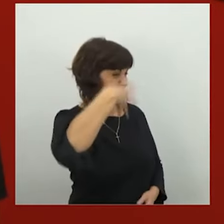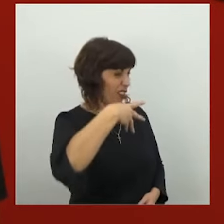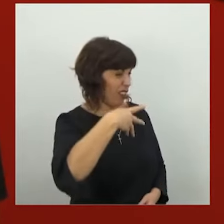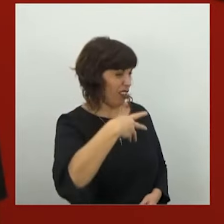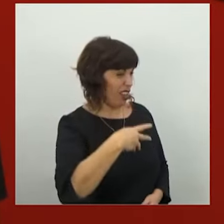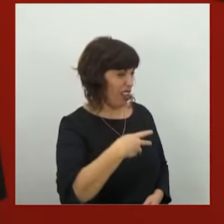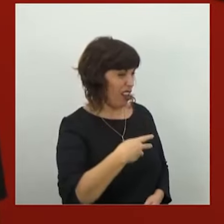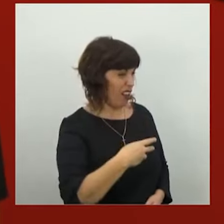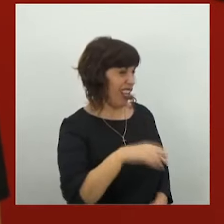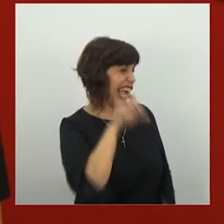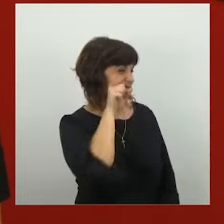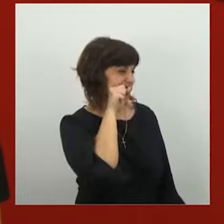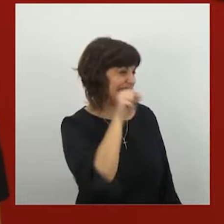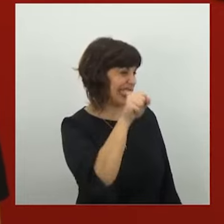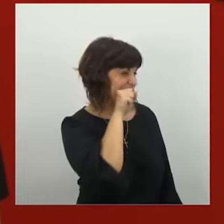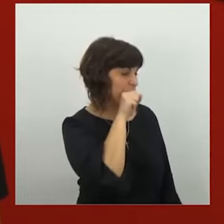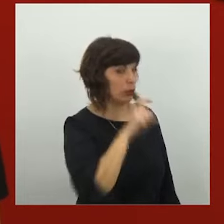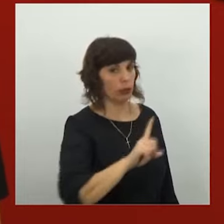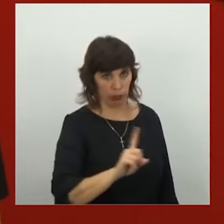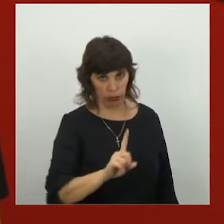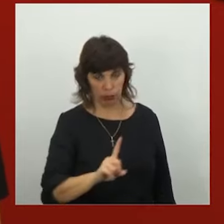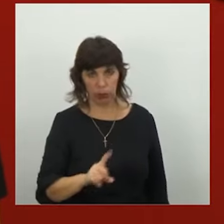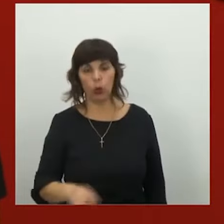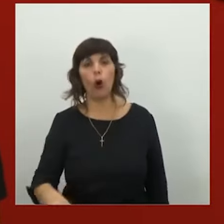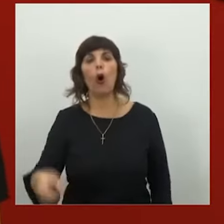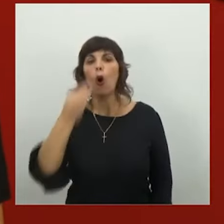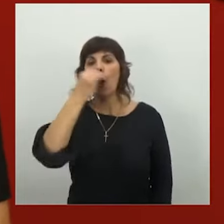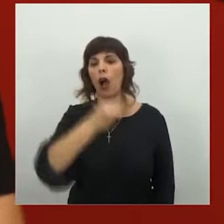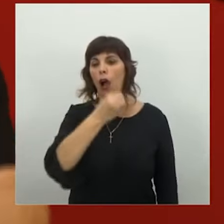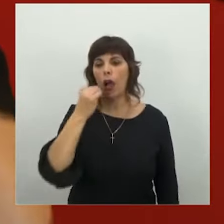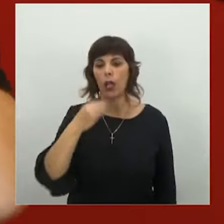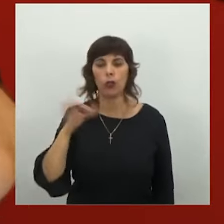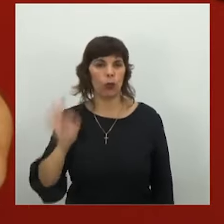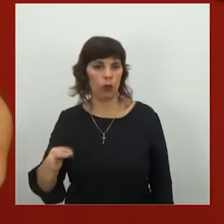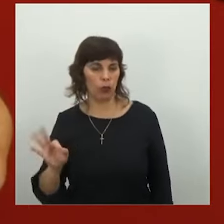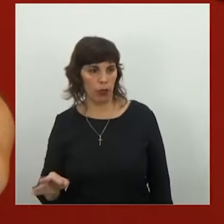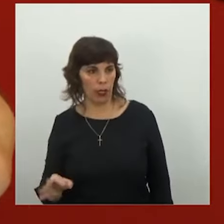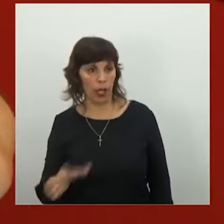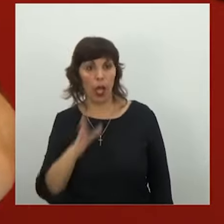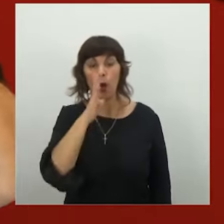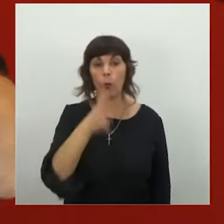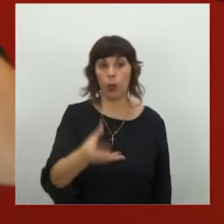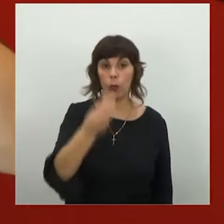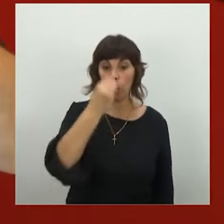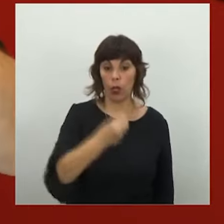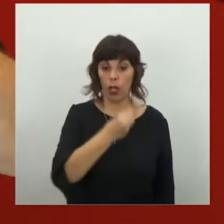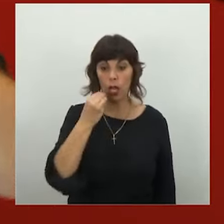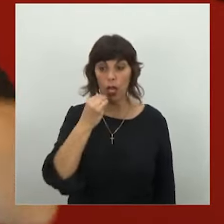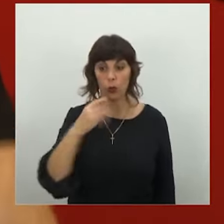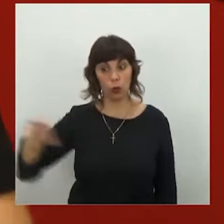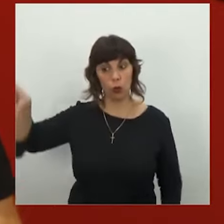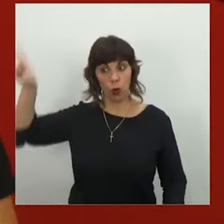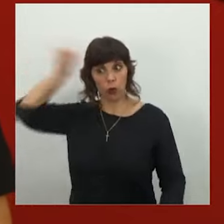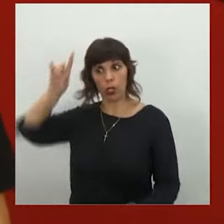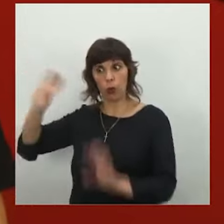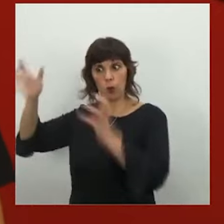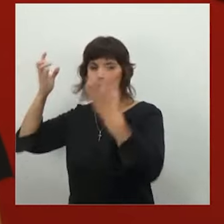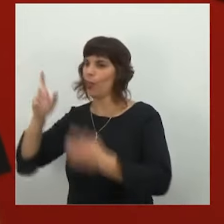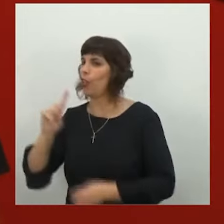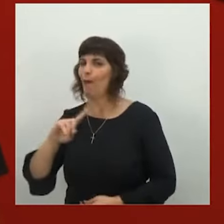ayuno. Porque el ayuno no vence a los demonios, solo a la carne. Y en ese ayuno,